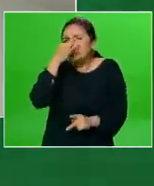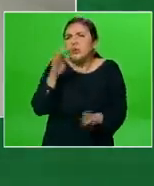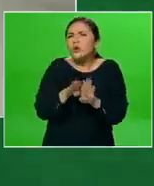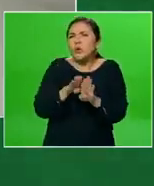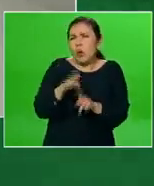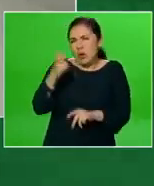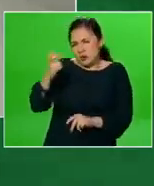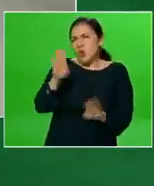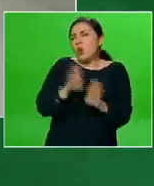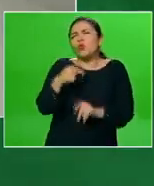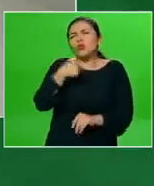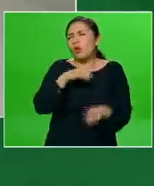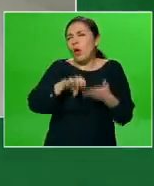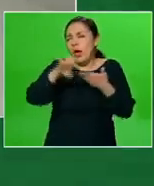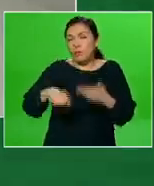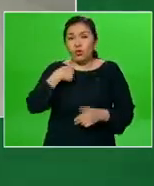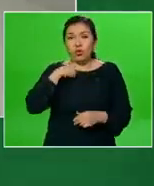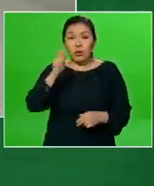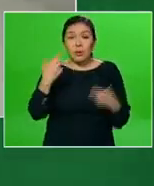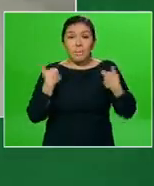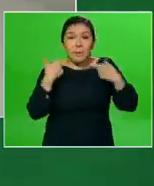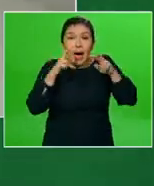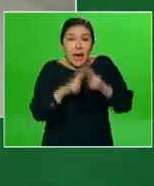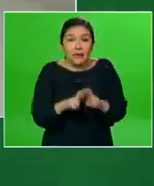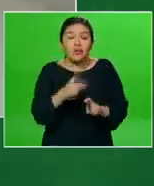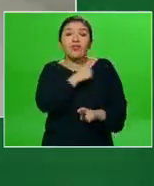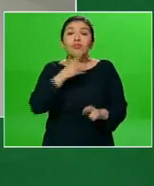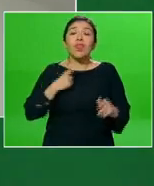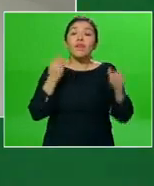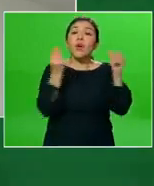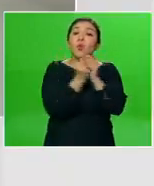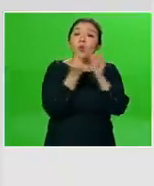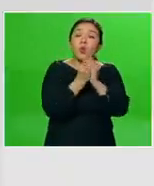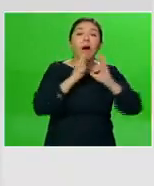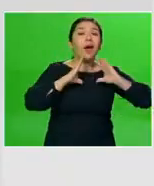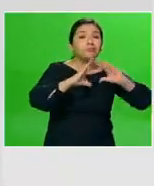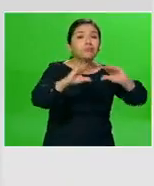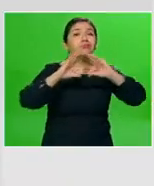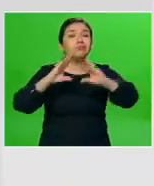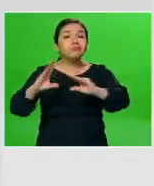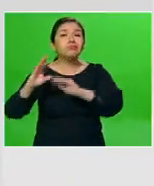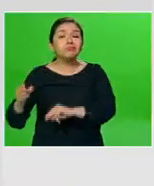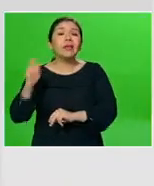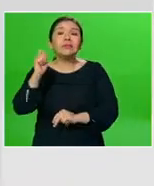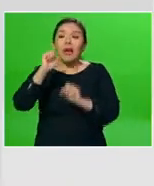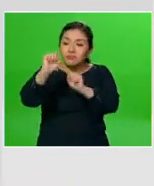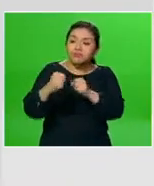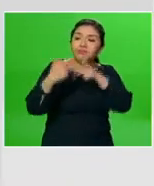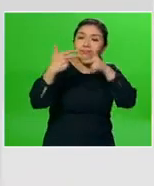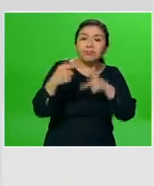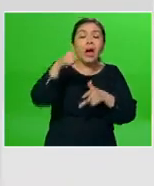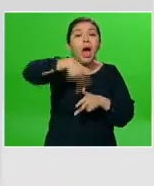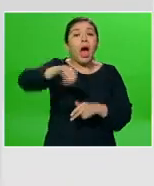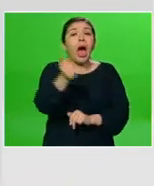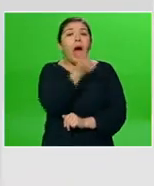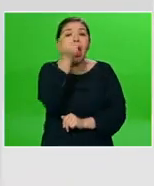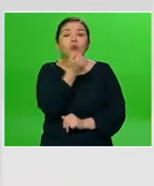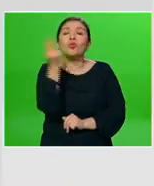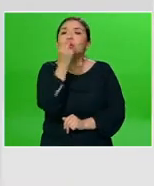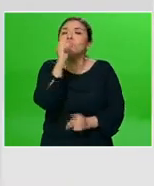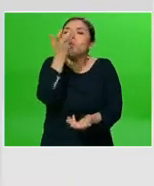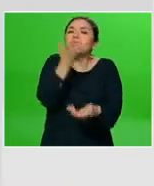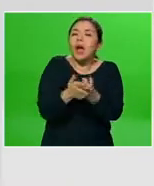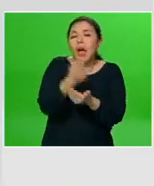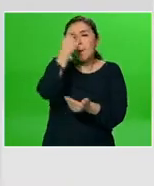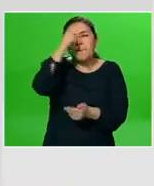caso esto que tienen de impartir con sus en línea sin tienen que los alumnos necesitan unos pequeños recursos amplios en algunos